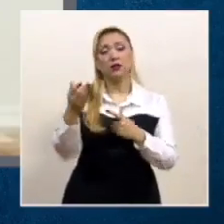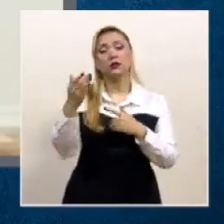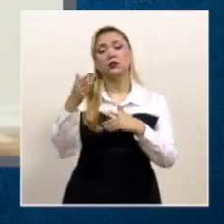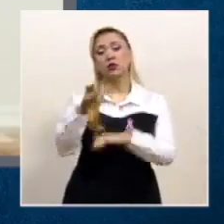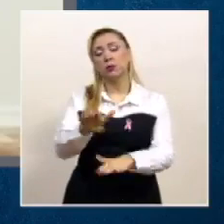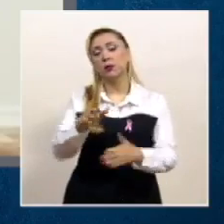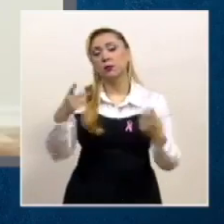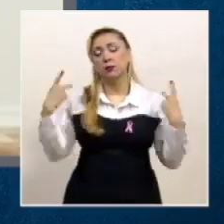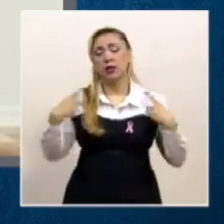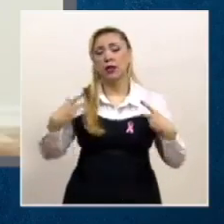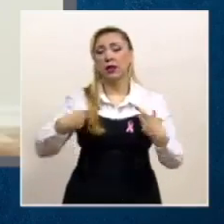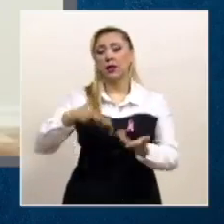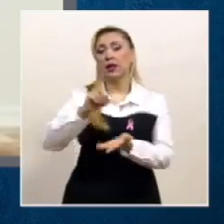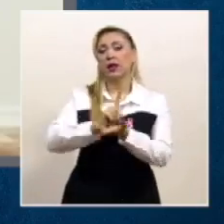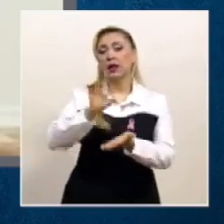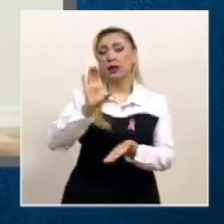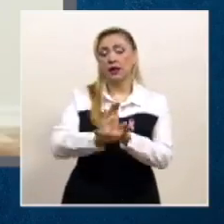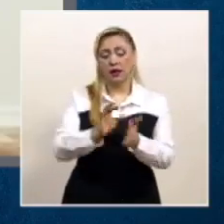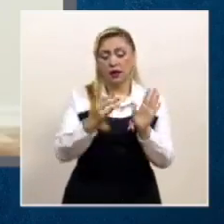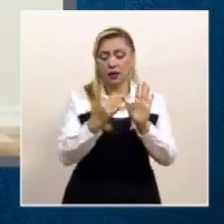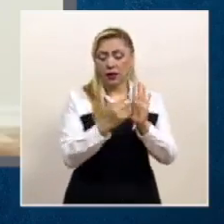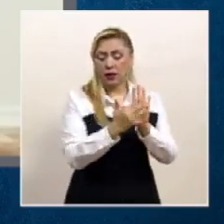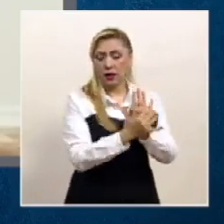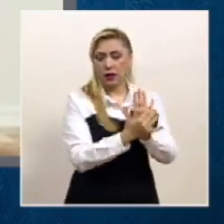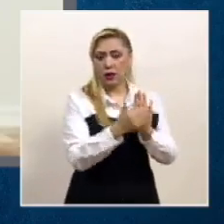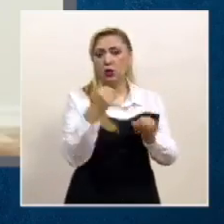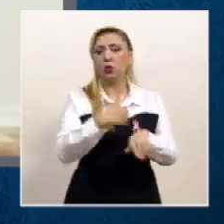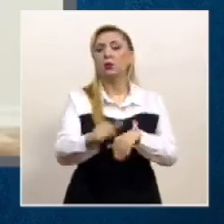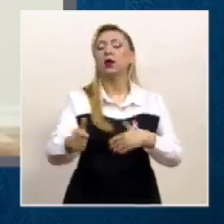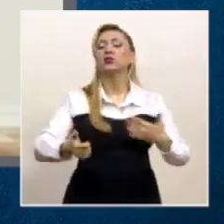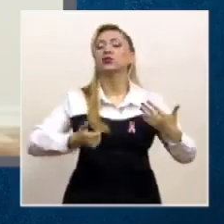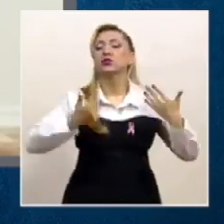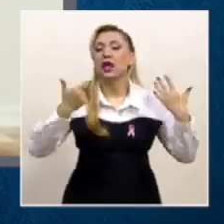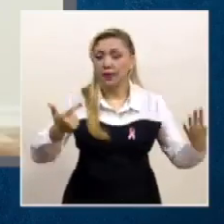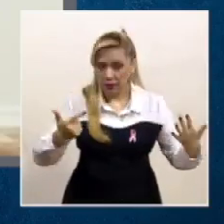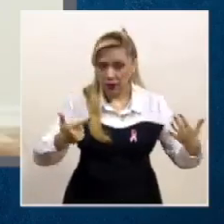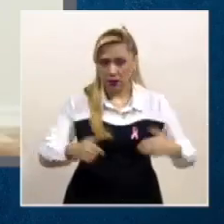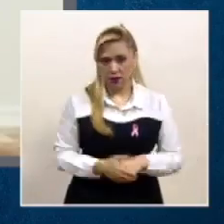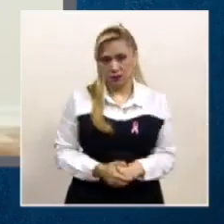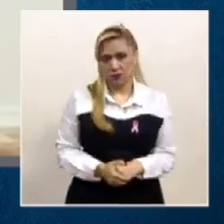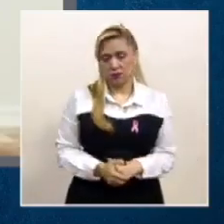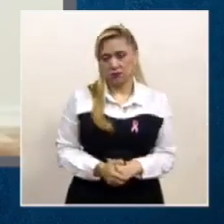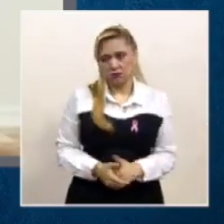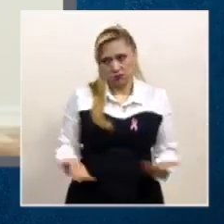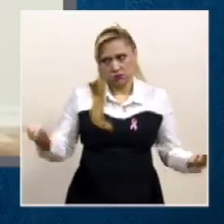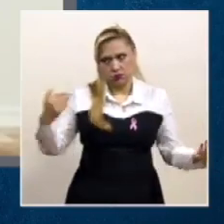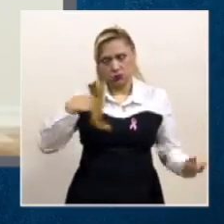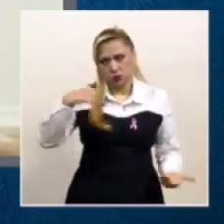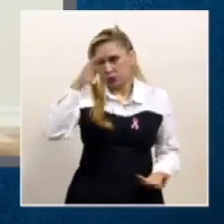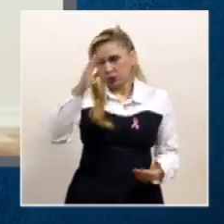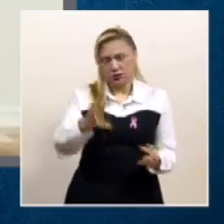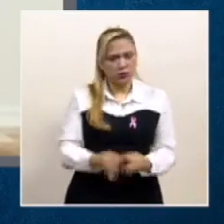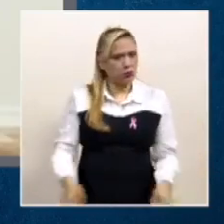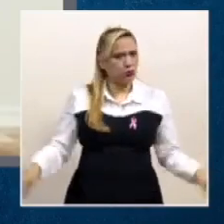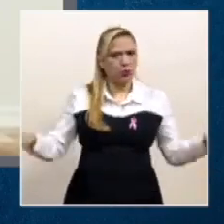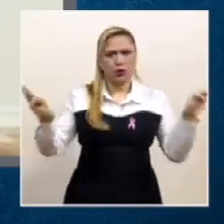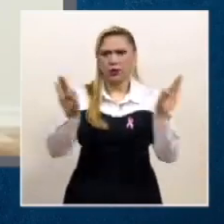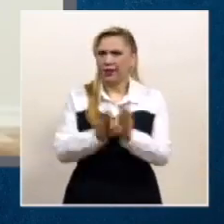con discapacidad en su observación consultiva número 7. Entonces, creo que esto es